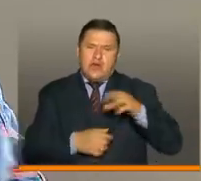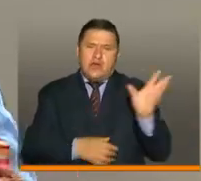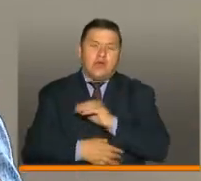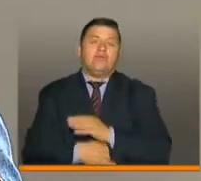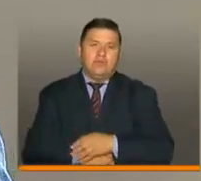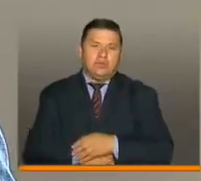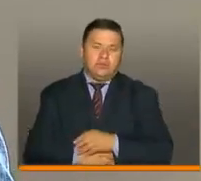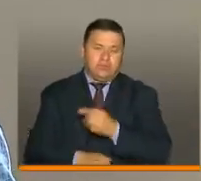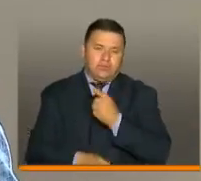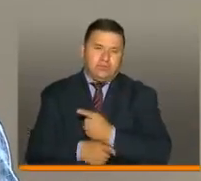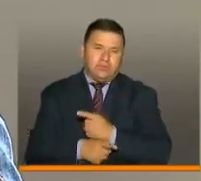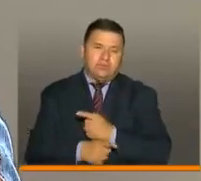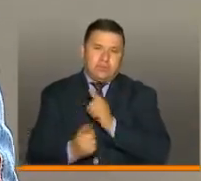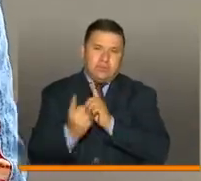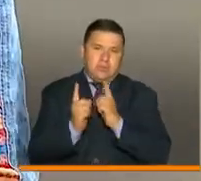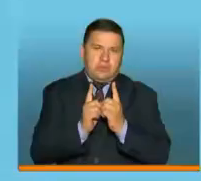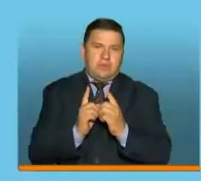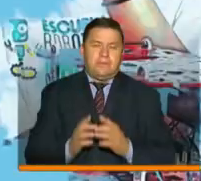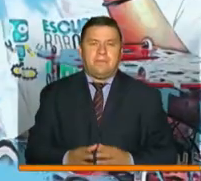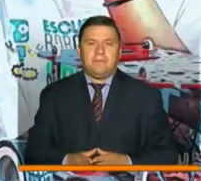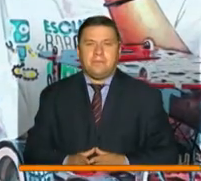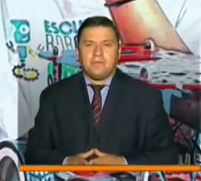y eso es justamente este encuentro.